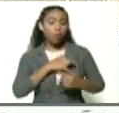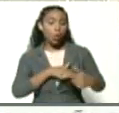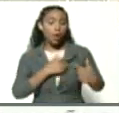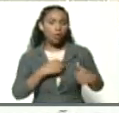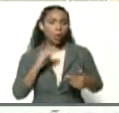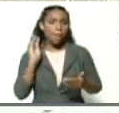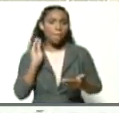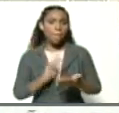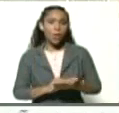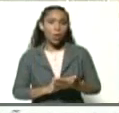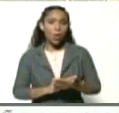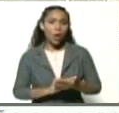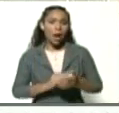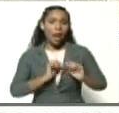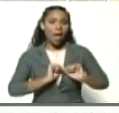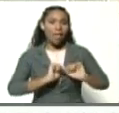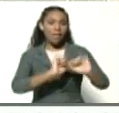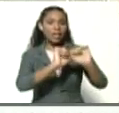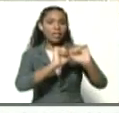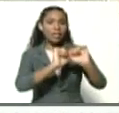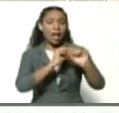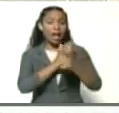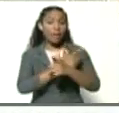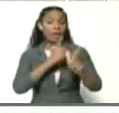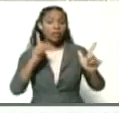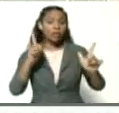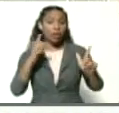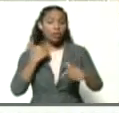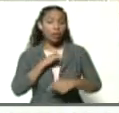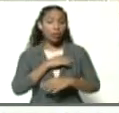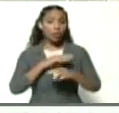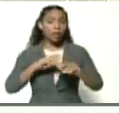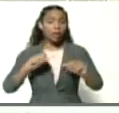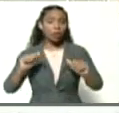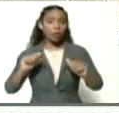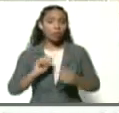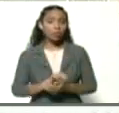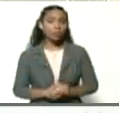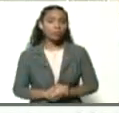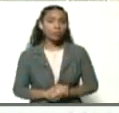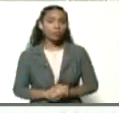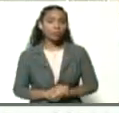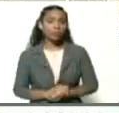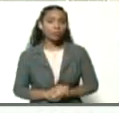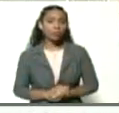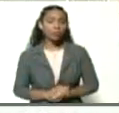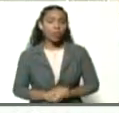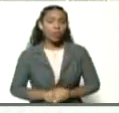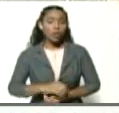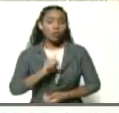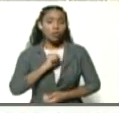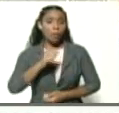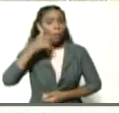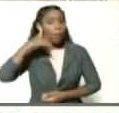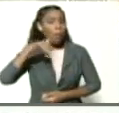puesto en la defensa y liberación de nuestro territorio. Somos un pueblo de